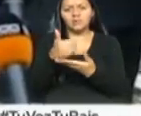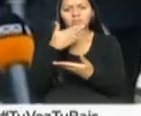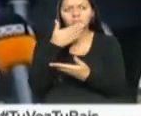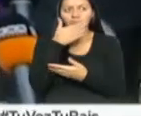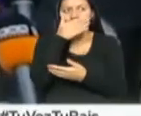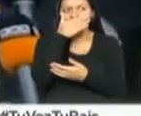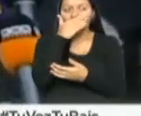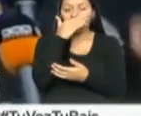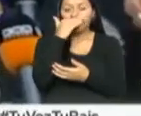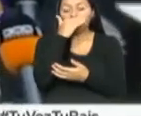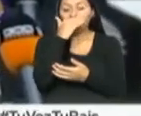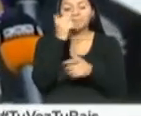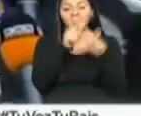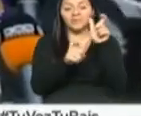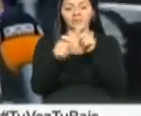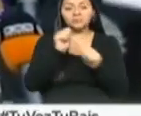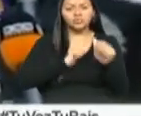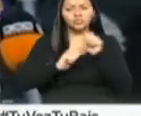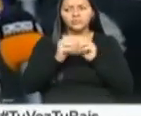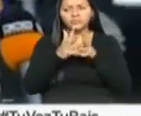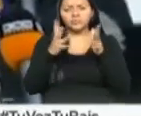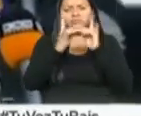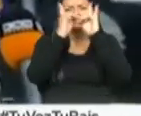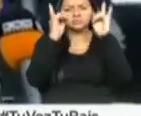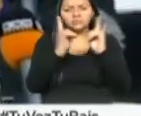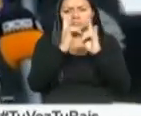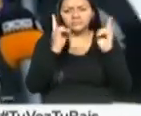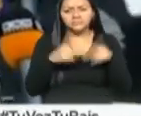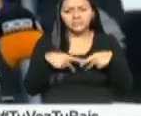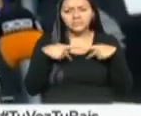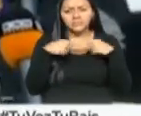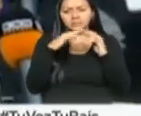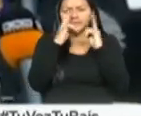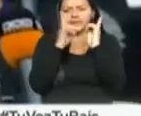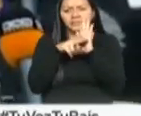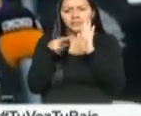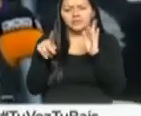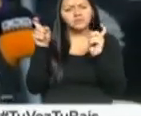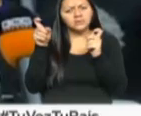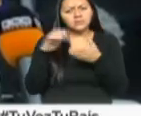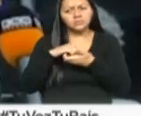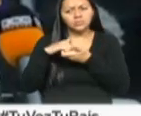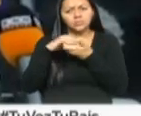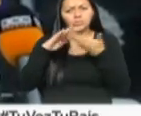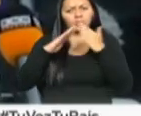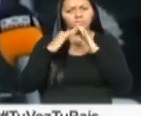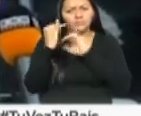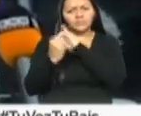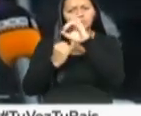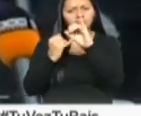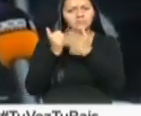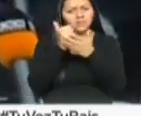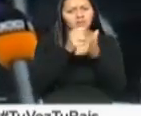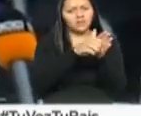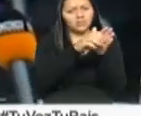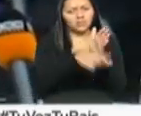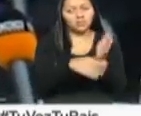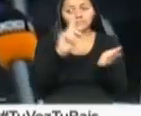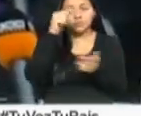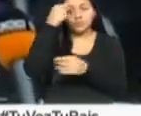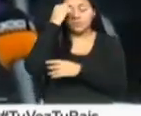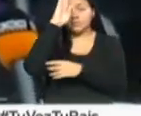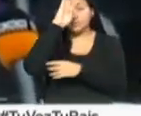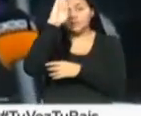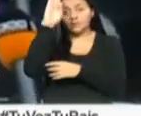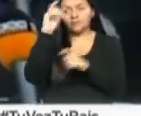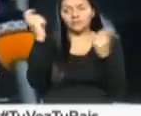Estas personas han sufrido enormemente y continúan sufriendo. Necesitamos más solidaridad de la comunidad internacional. El gobierno iraquí, las